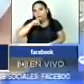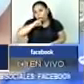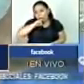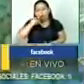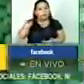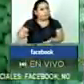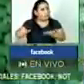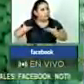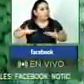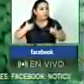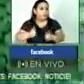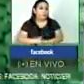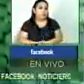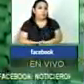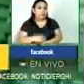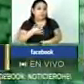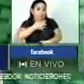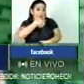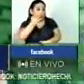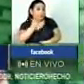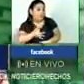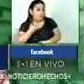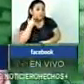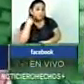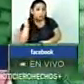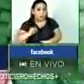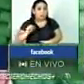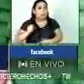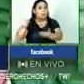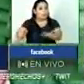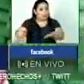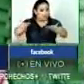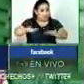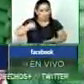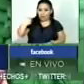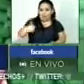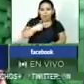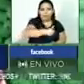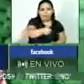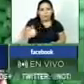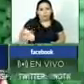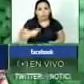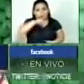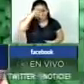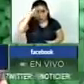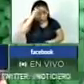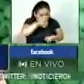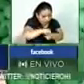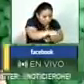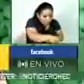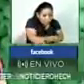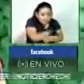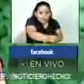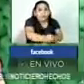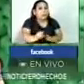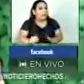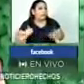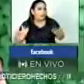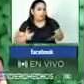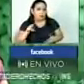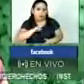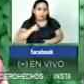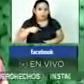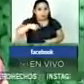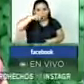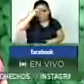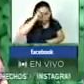benefician muchísimo. Pues la verdad es que es un gran beneficio, ¿verdad?, para cada uno de nosotros, los pequeños agricultores, porque yo no